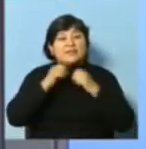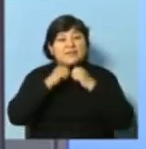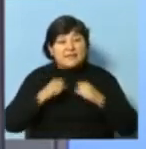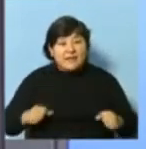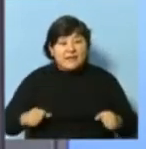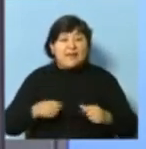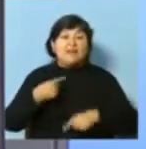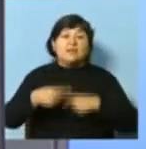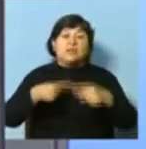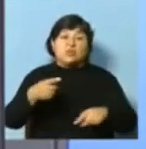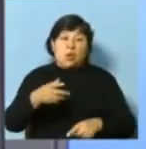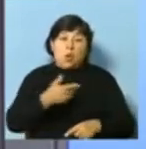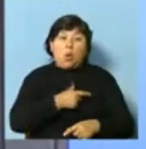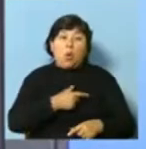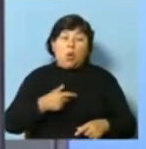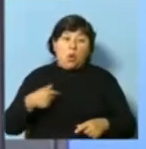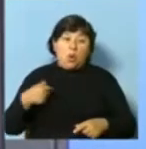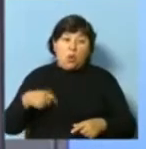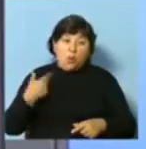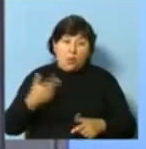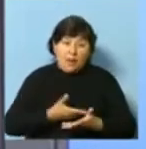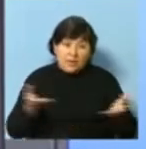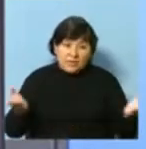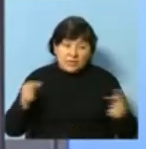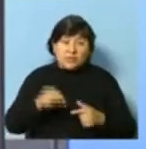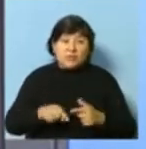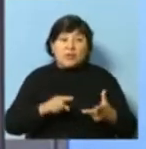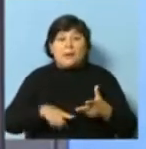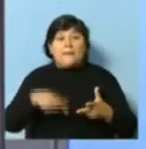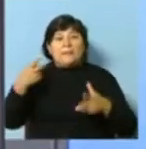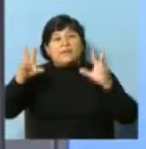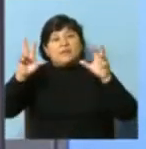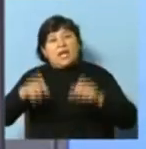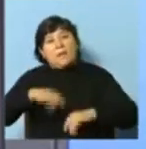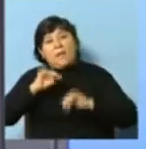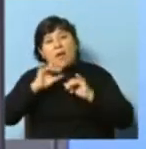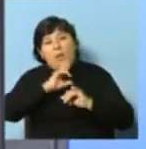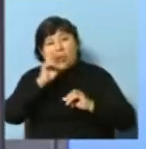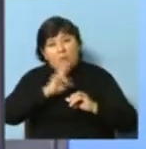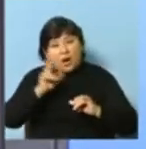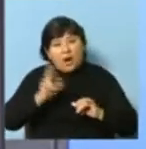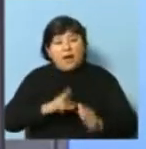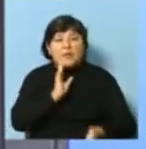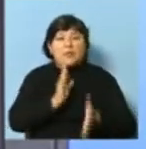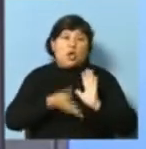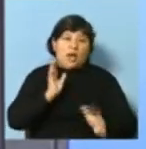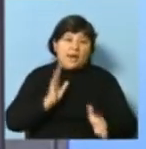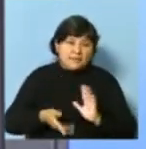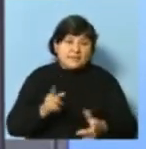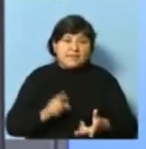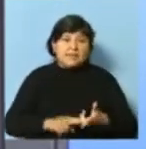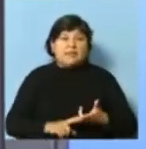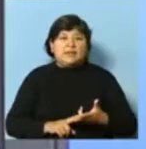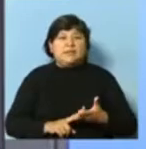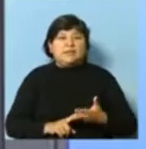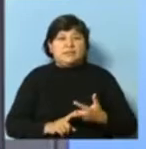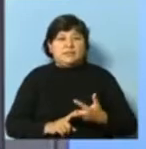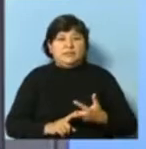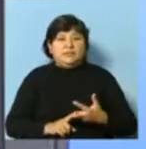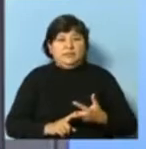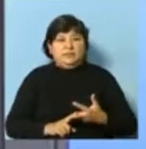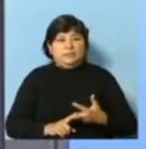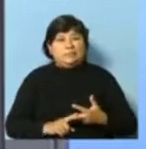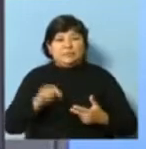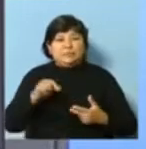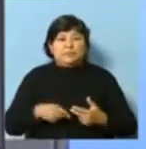desarrollo humano tomar los temas que tienen que ver con la mujer con violencia de género nosotros vemos